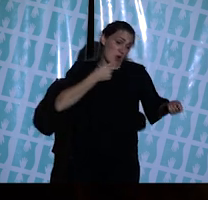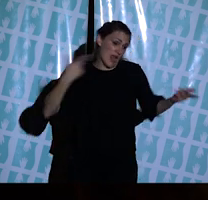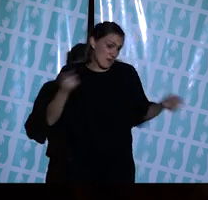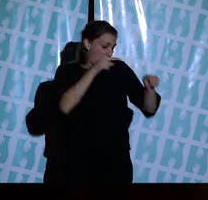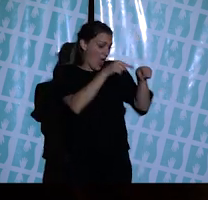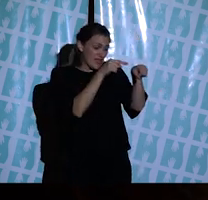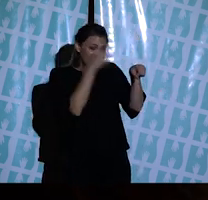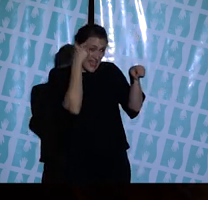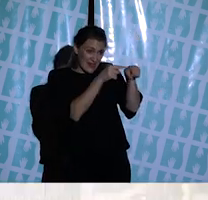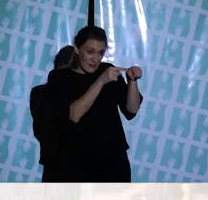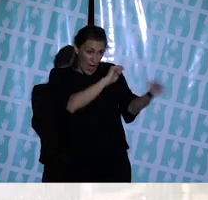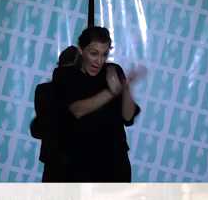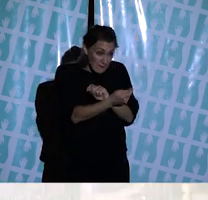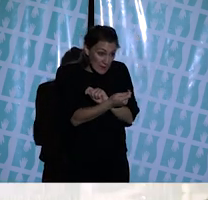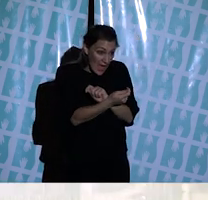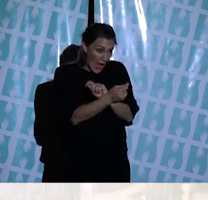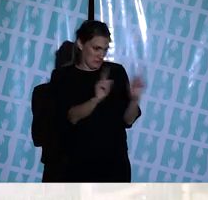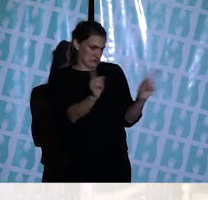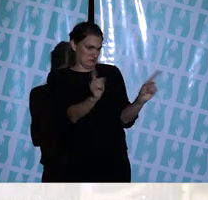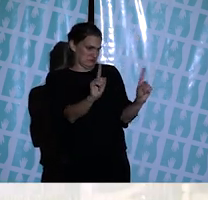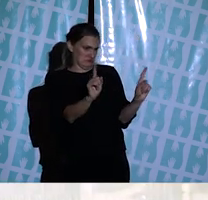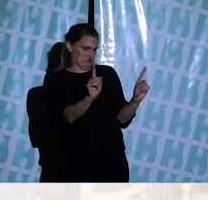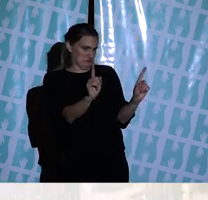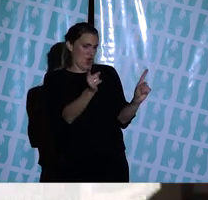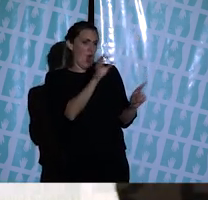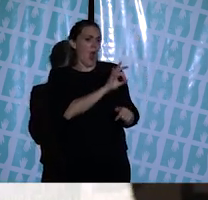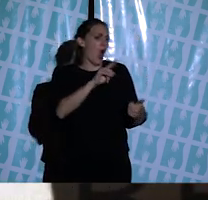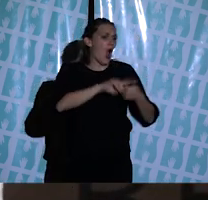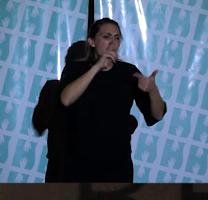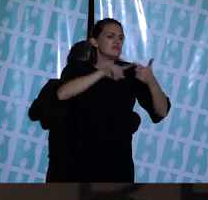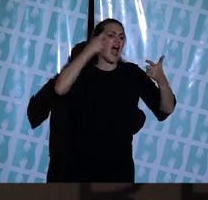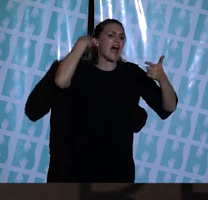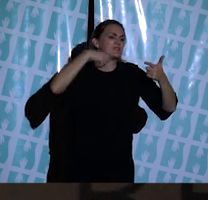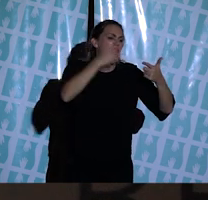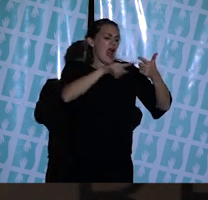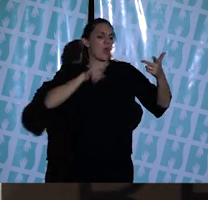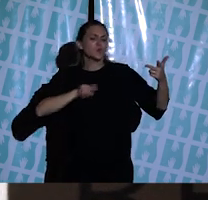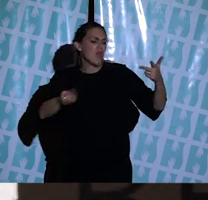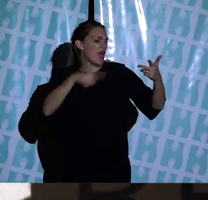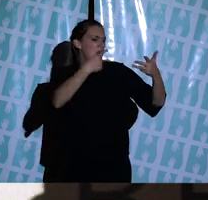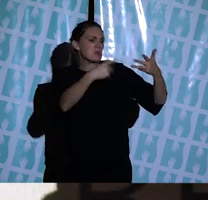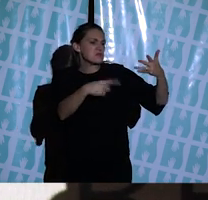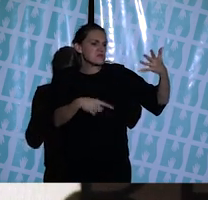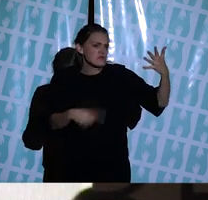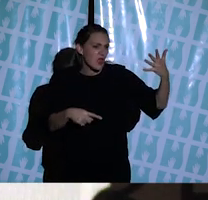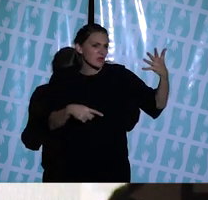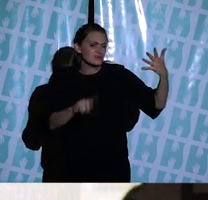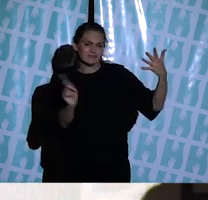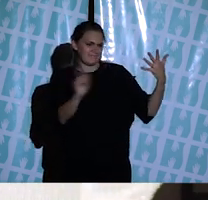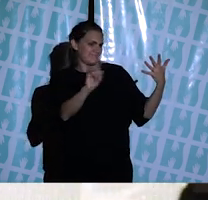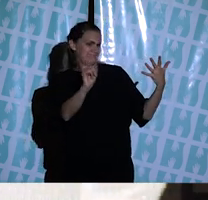este elefante, o el cerebro de un reptil, o el cerebro de un gusano, no